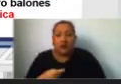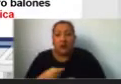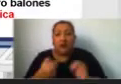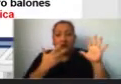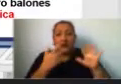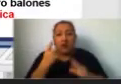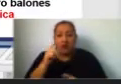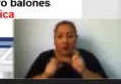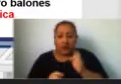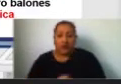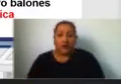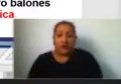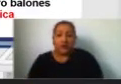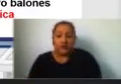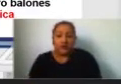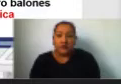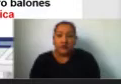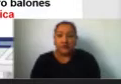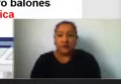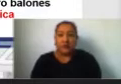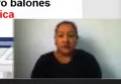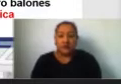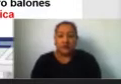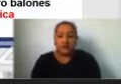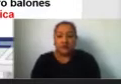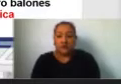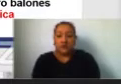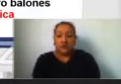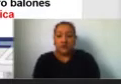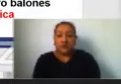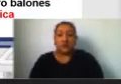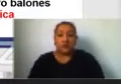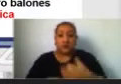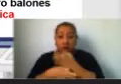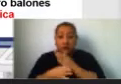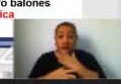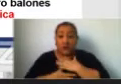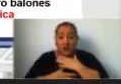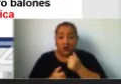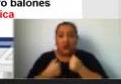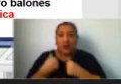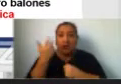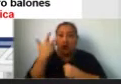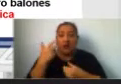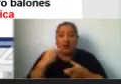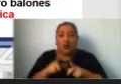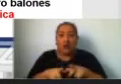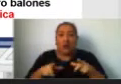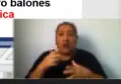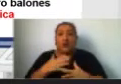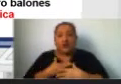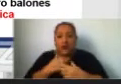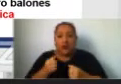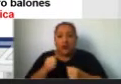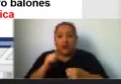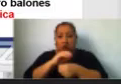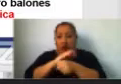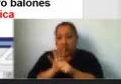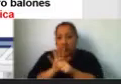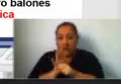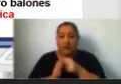813.381 habitantes aproximadamente. El sistema de salud tiene 3 puntos de atención para el coronavirus.